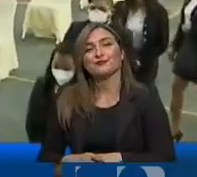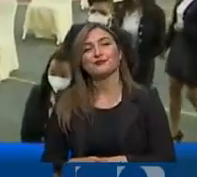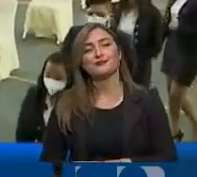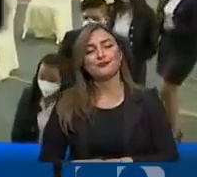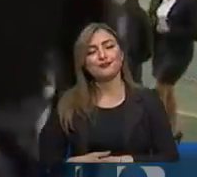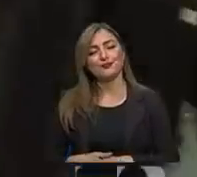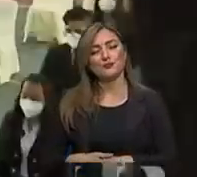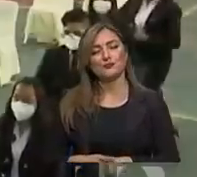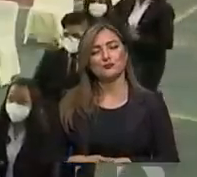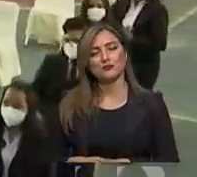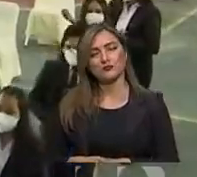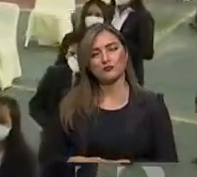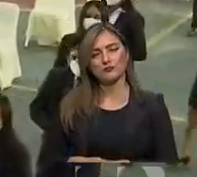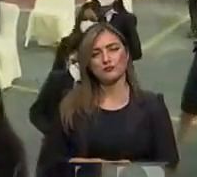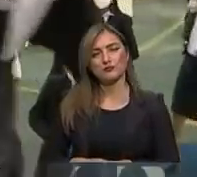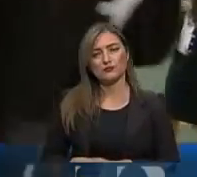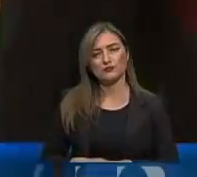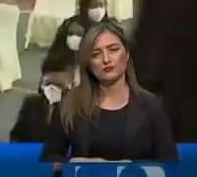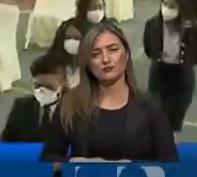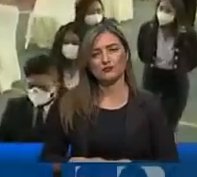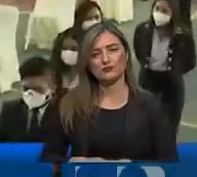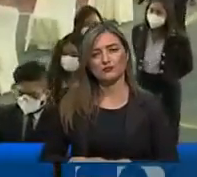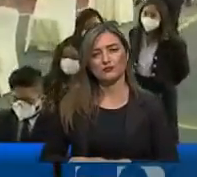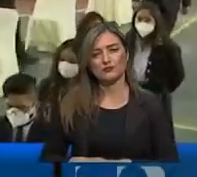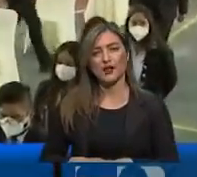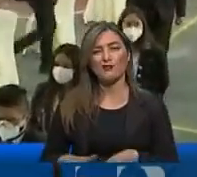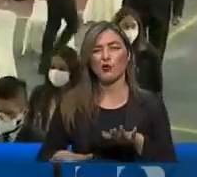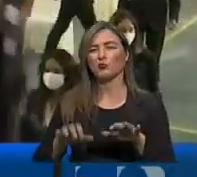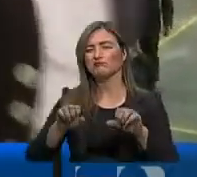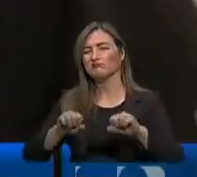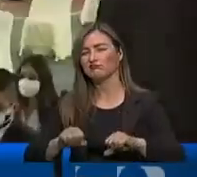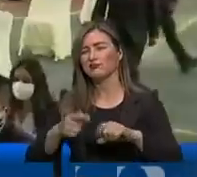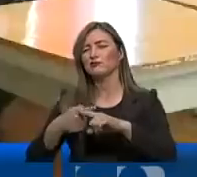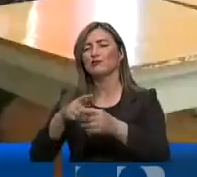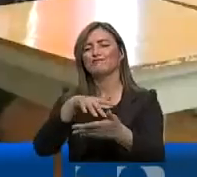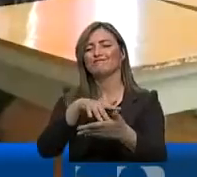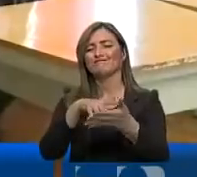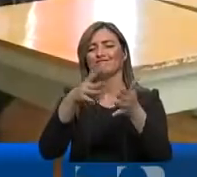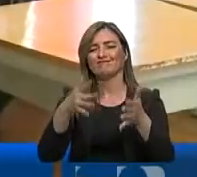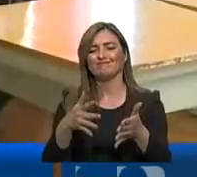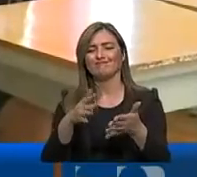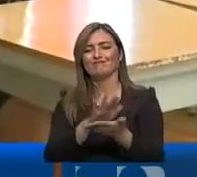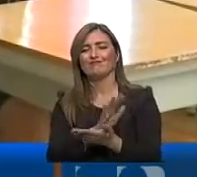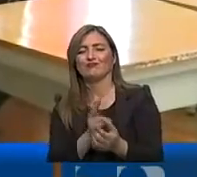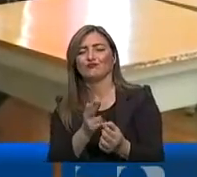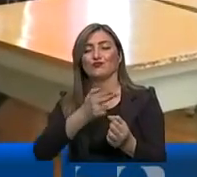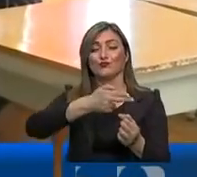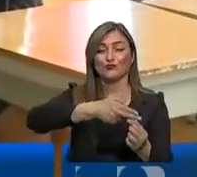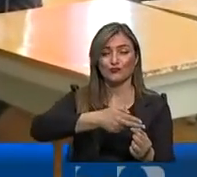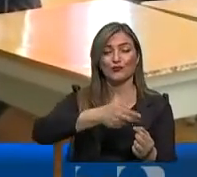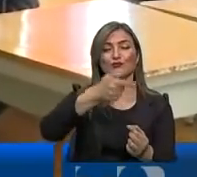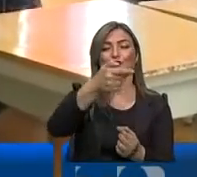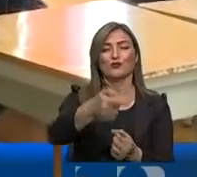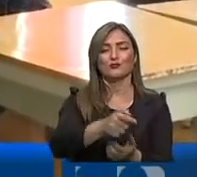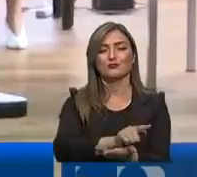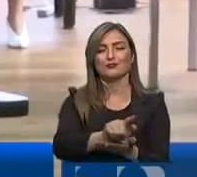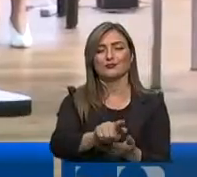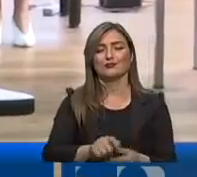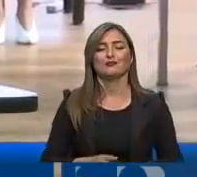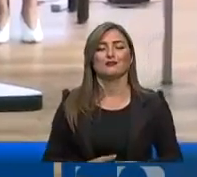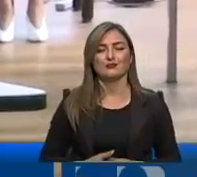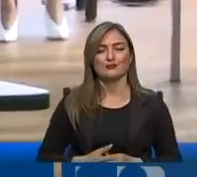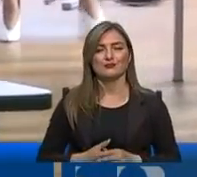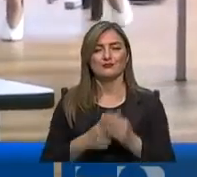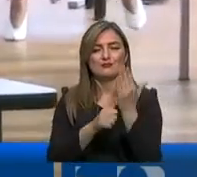amiga. Se trata de un panorama que bien podría parecerse al de otros estudiantes que regresarán a las aulas en las próximas semanas.